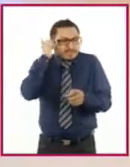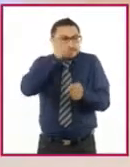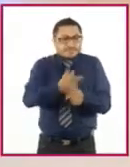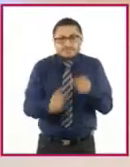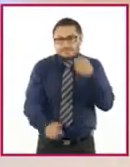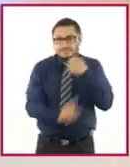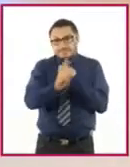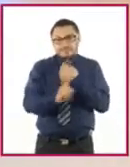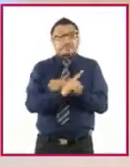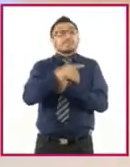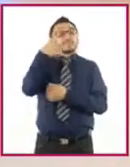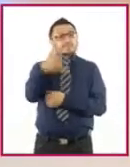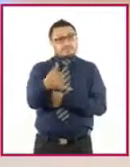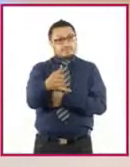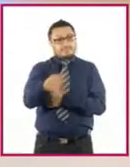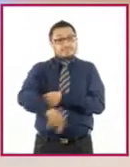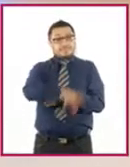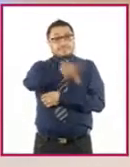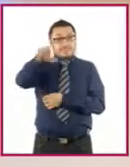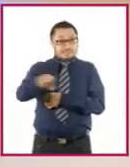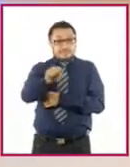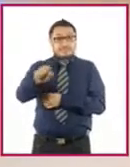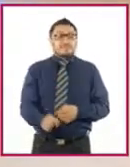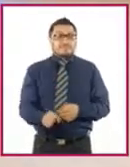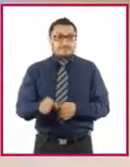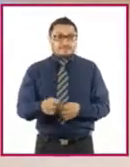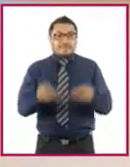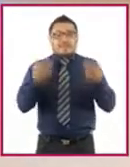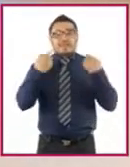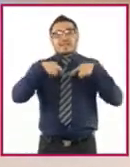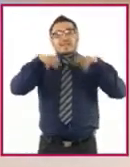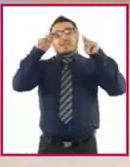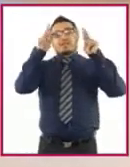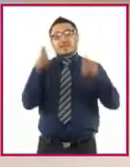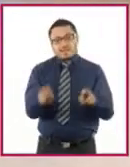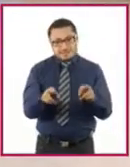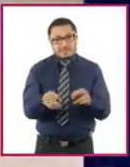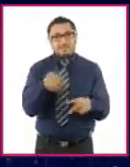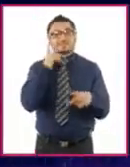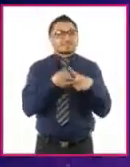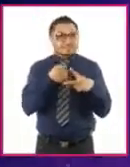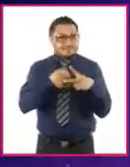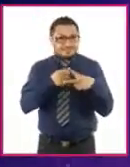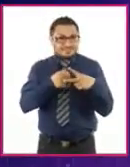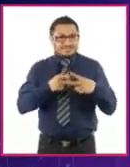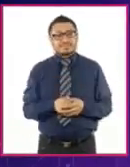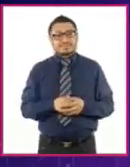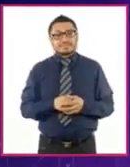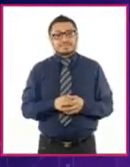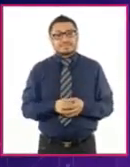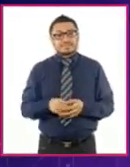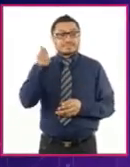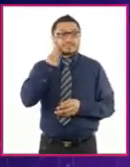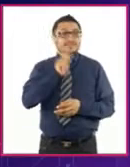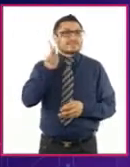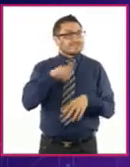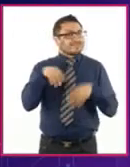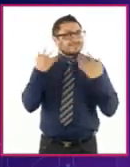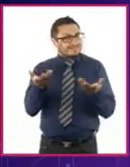y, posteriormente, lo representaremos algebraicamente. Veamos lo siguiente.